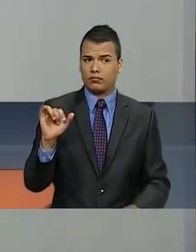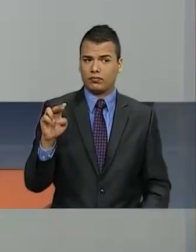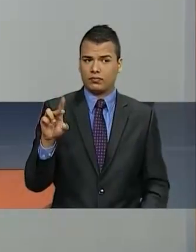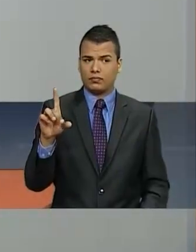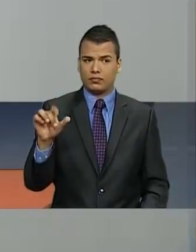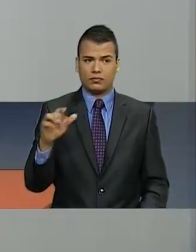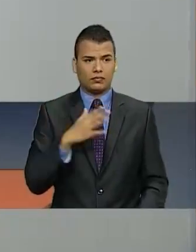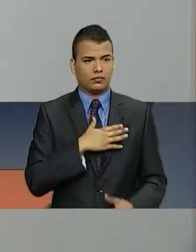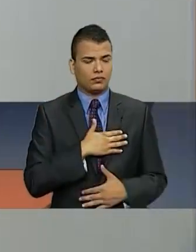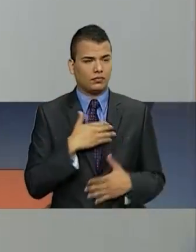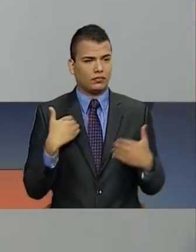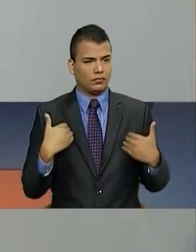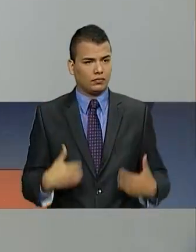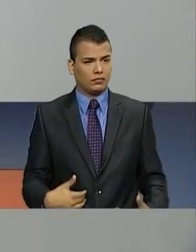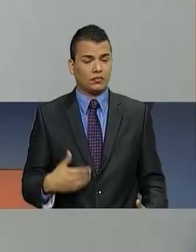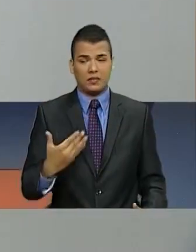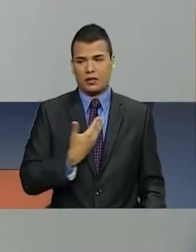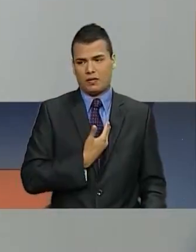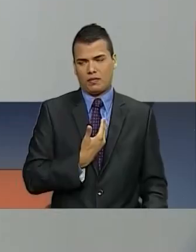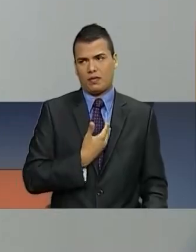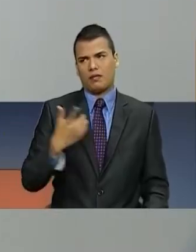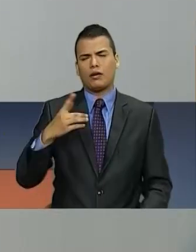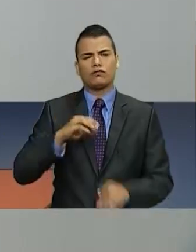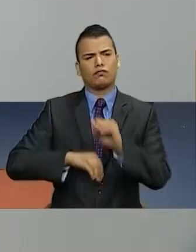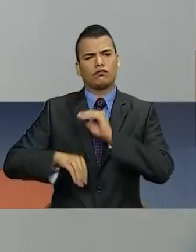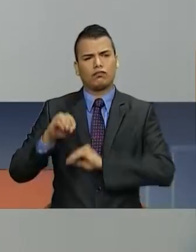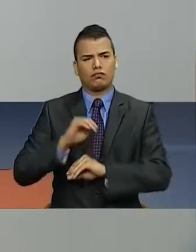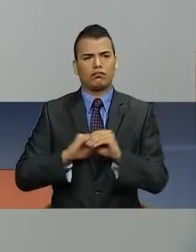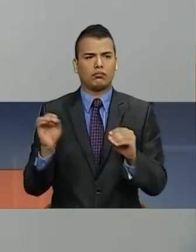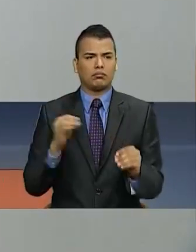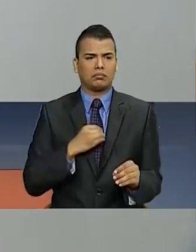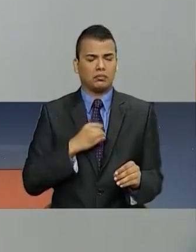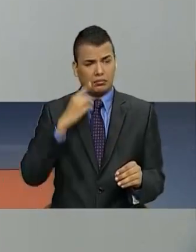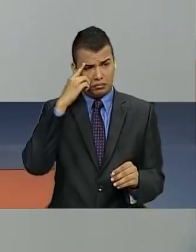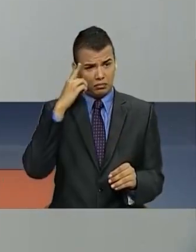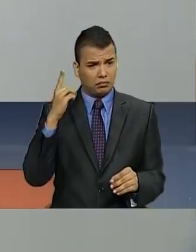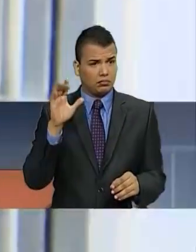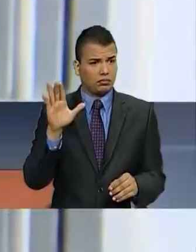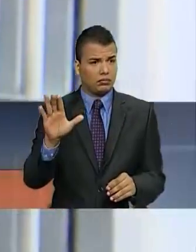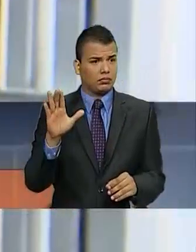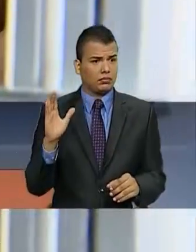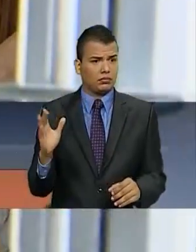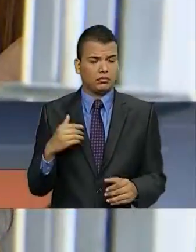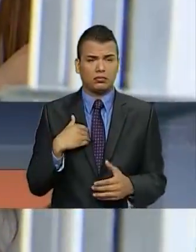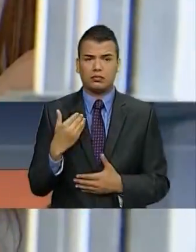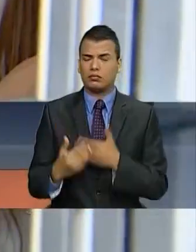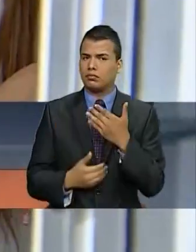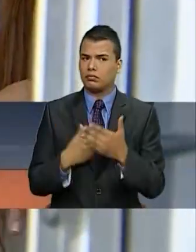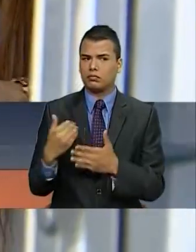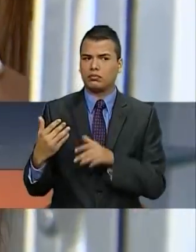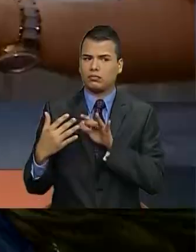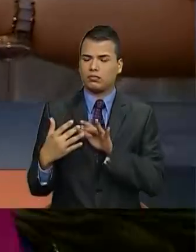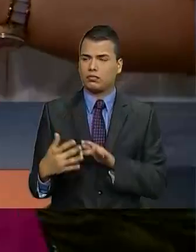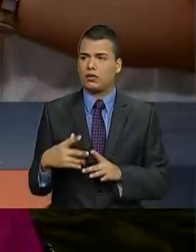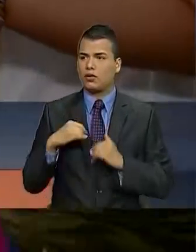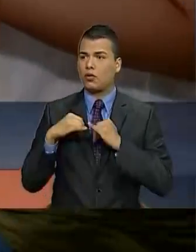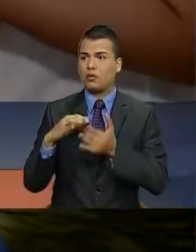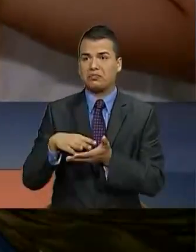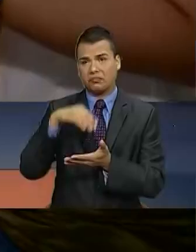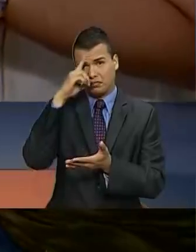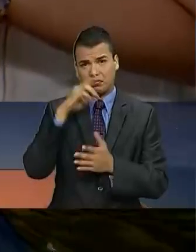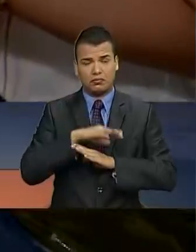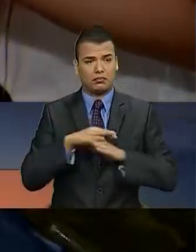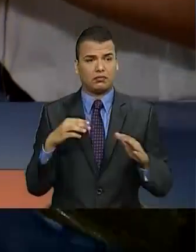retazos, telas, porque mi mamá era diseñadora de modas y entonces pues yo creo que desde muy muy chiquita estaba en el tema de la moda. Y una de las